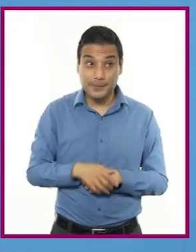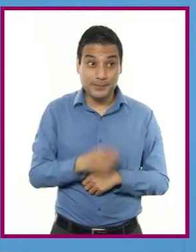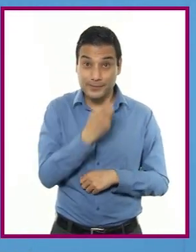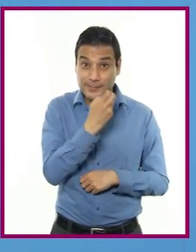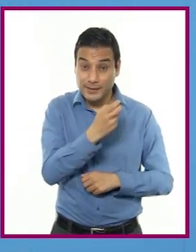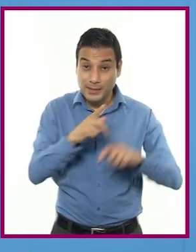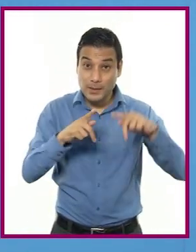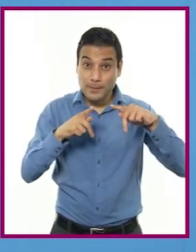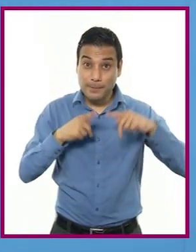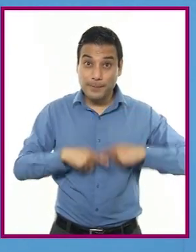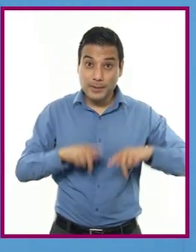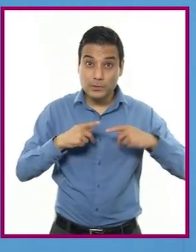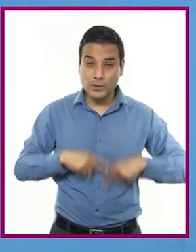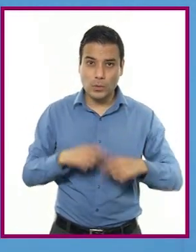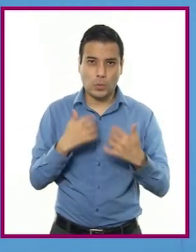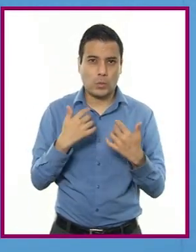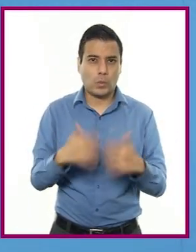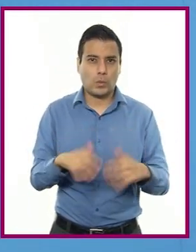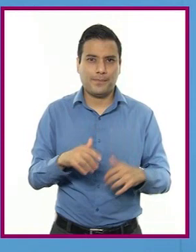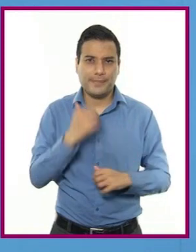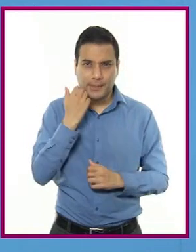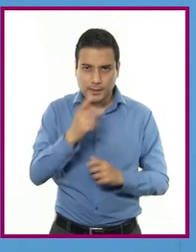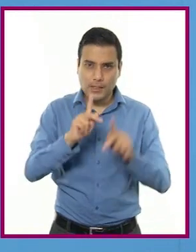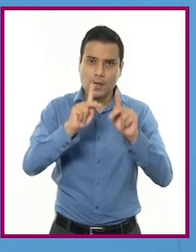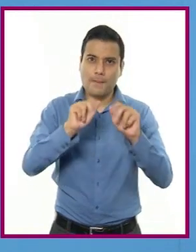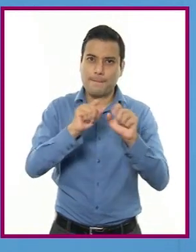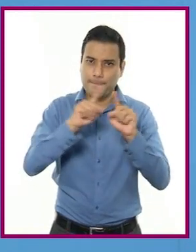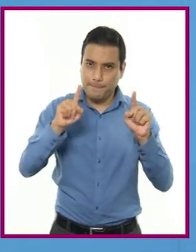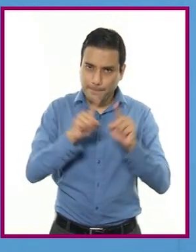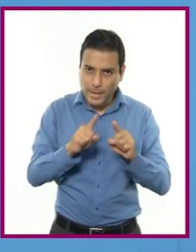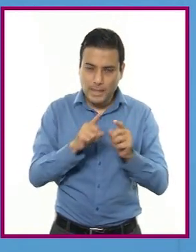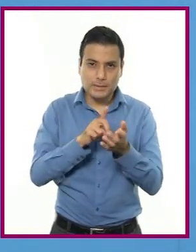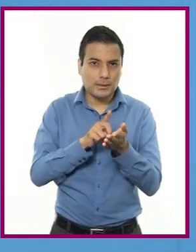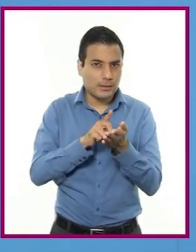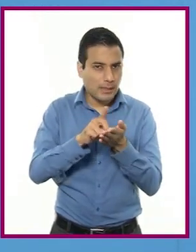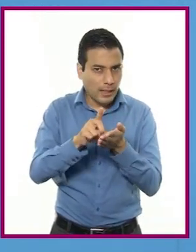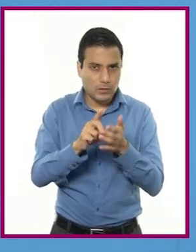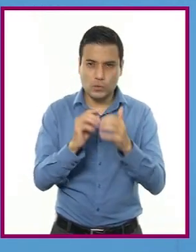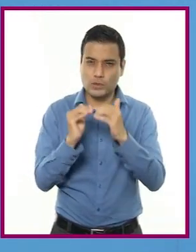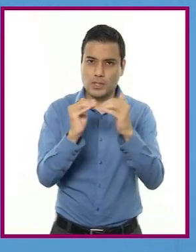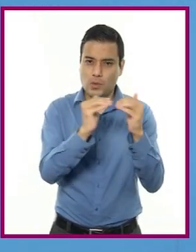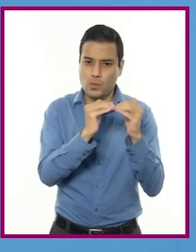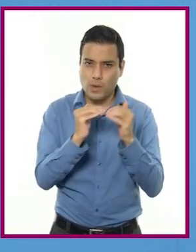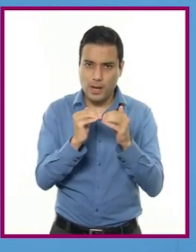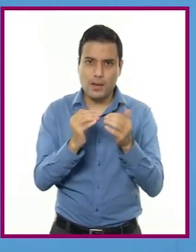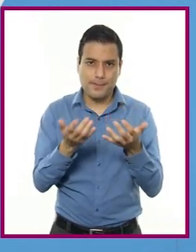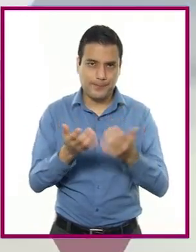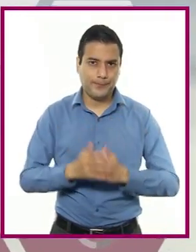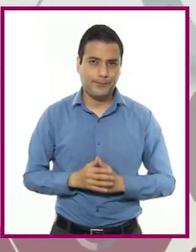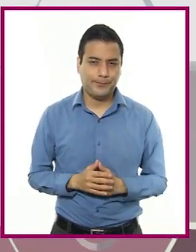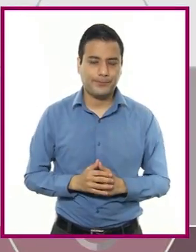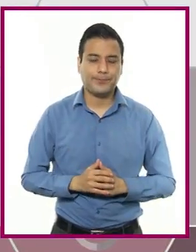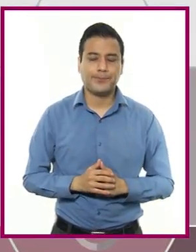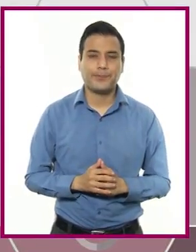que destacan en su labor por la paz y la igualdad de derechos sin importar el color de piel.